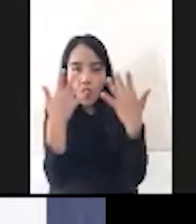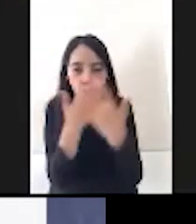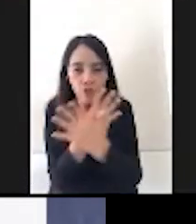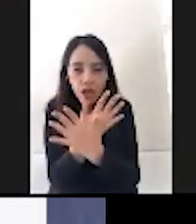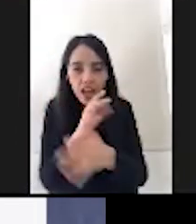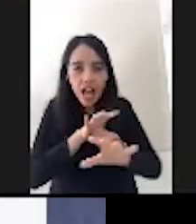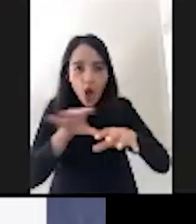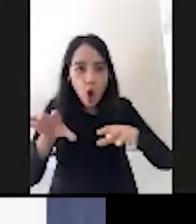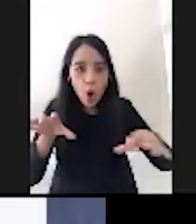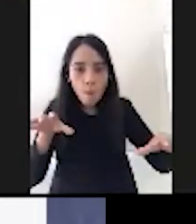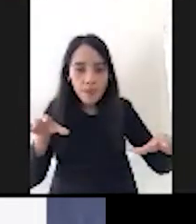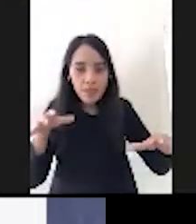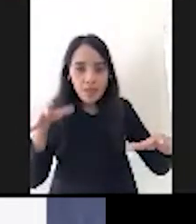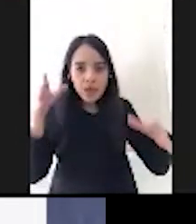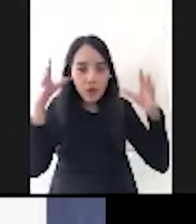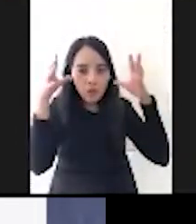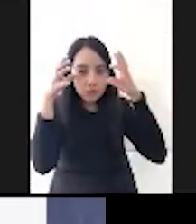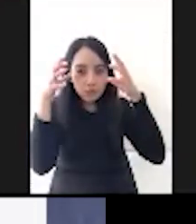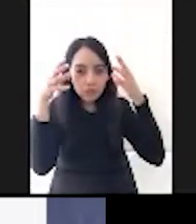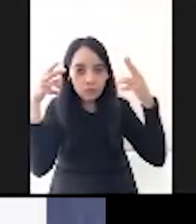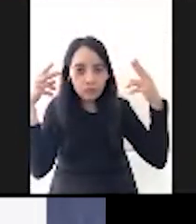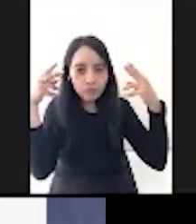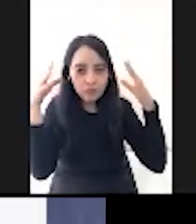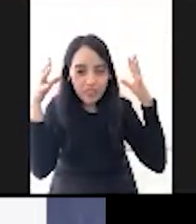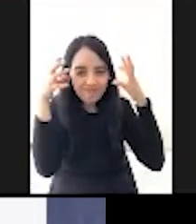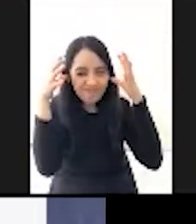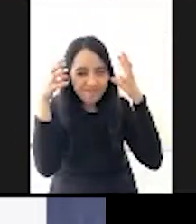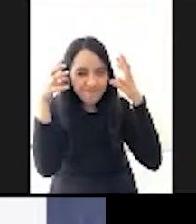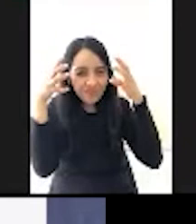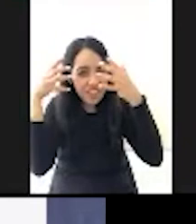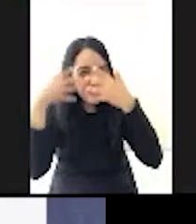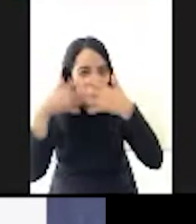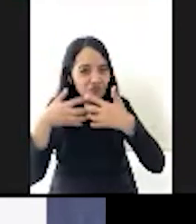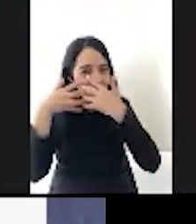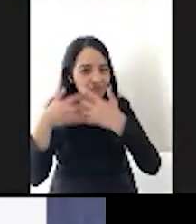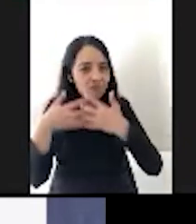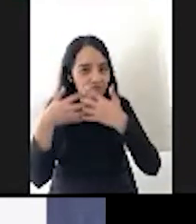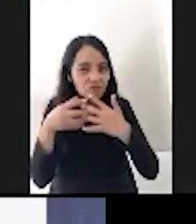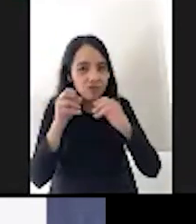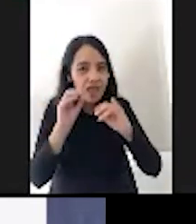esta región que no percibe la luz, cómo el cerebro trata de completar la información faltante, ¿ya?